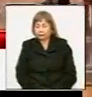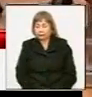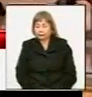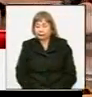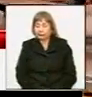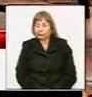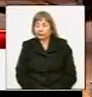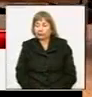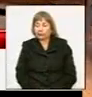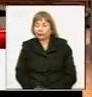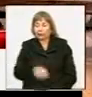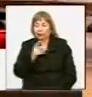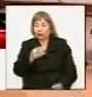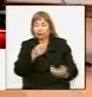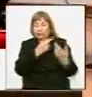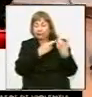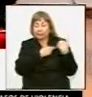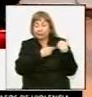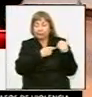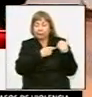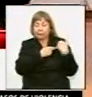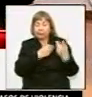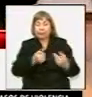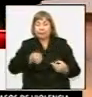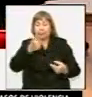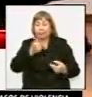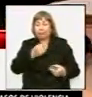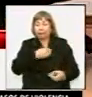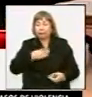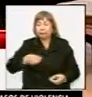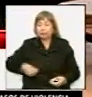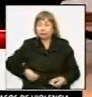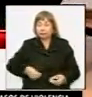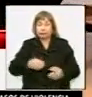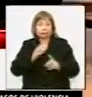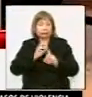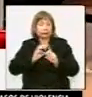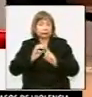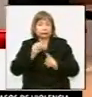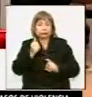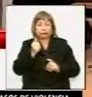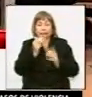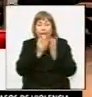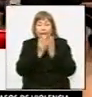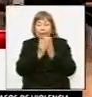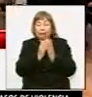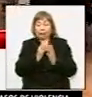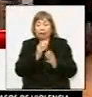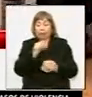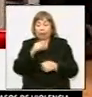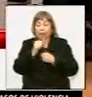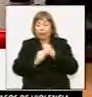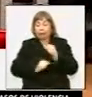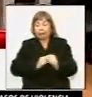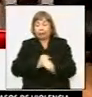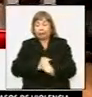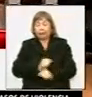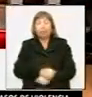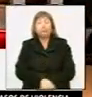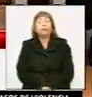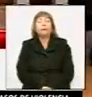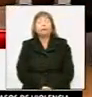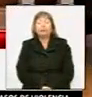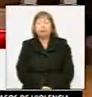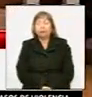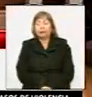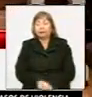cuando usted asumió el cargo de titular del sector cultura en abril del año 2 de este año,